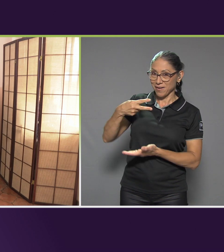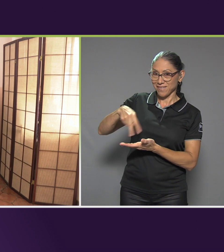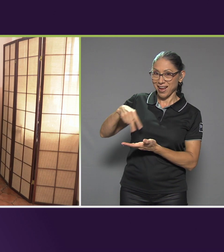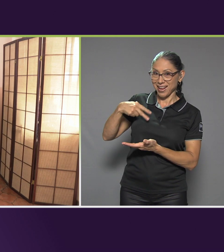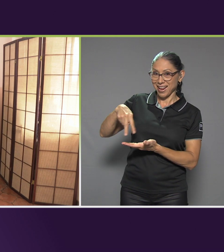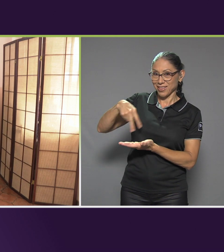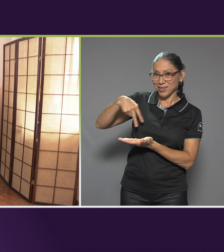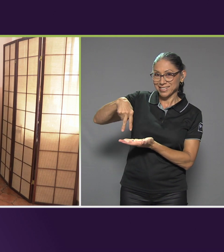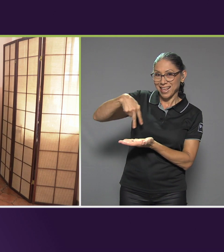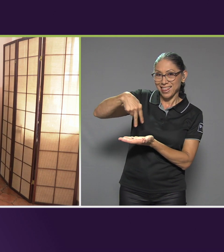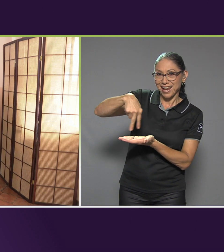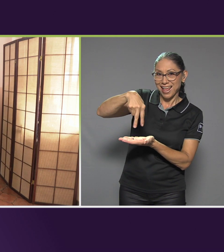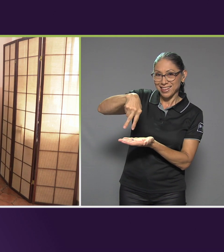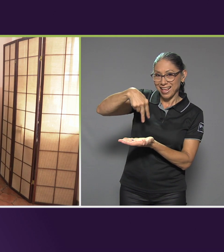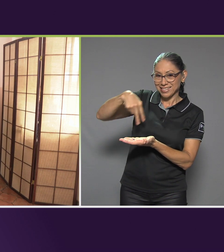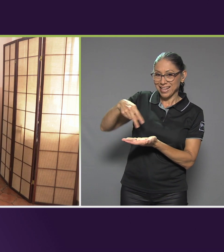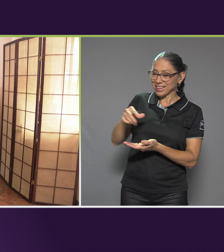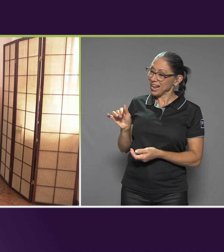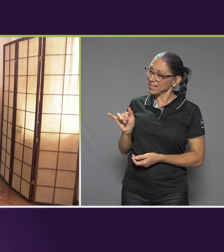aquí.